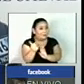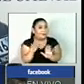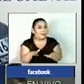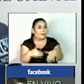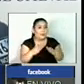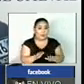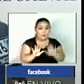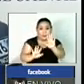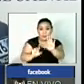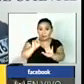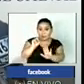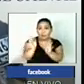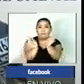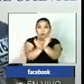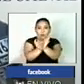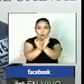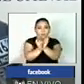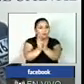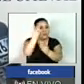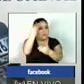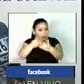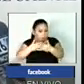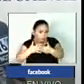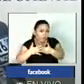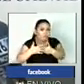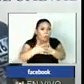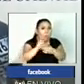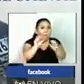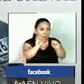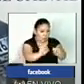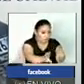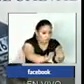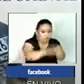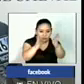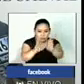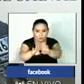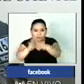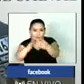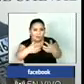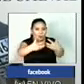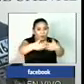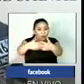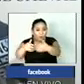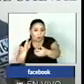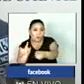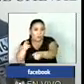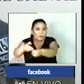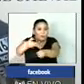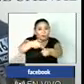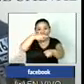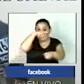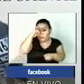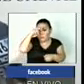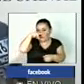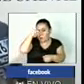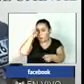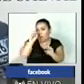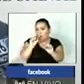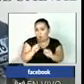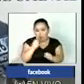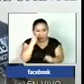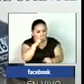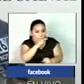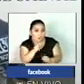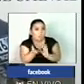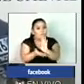partir del 16 de mayo se puedan ir abriendo empresas, negocios, fuentes de trabajo y se pueda ir dinamizando